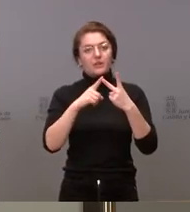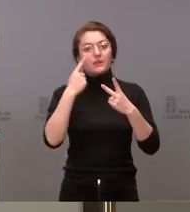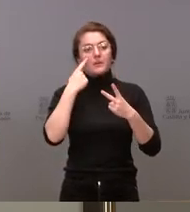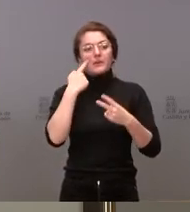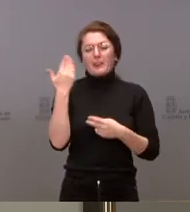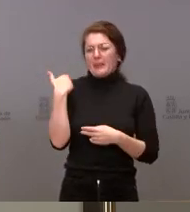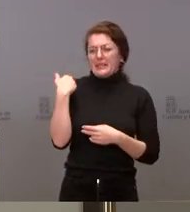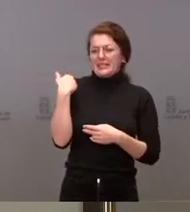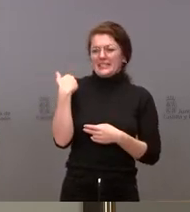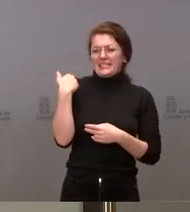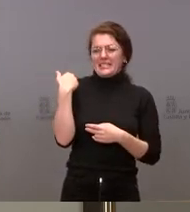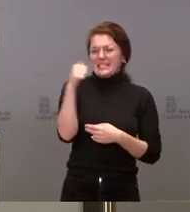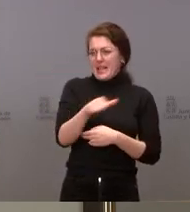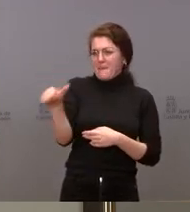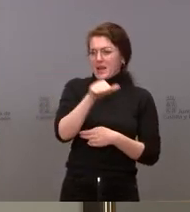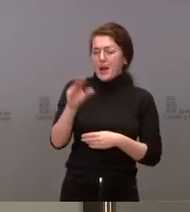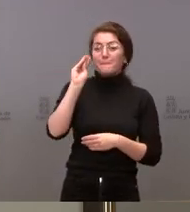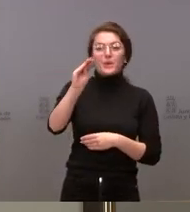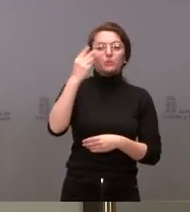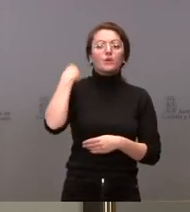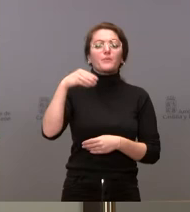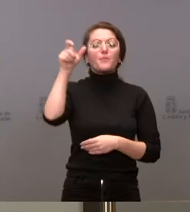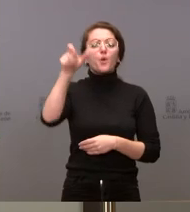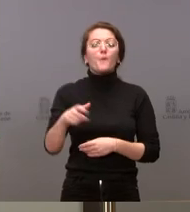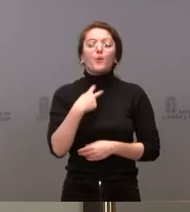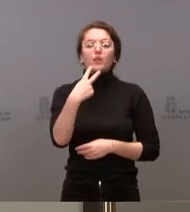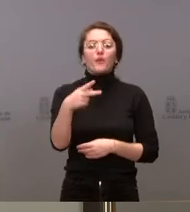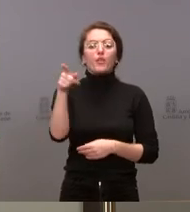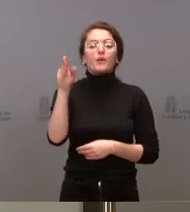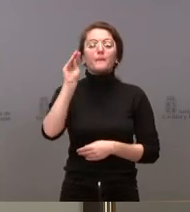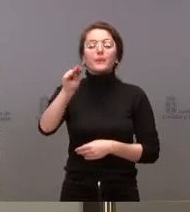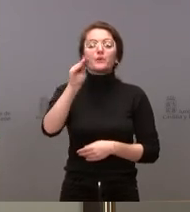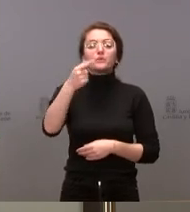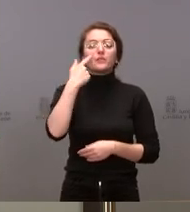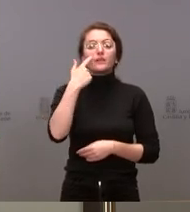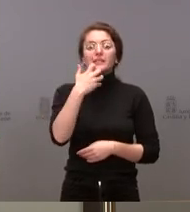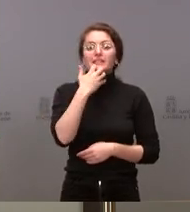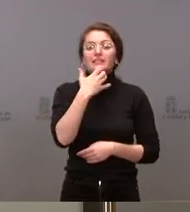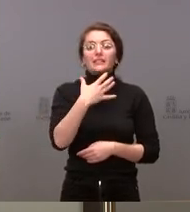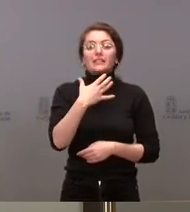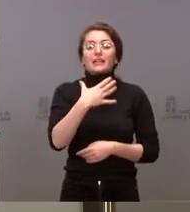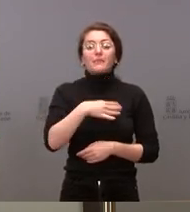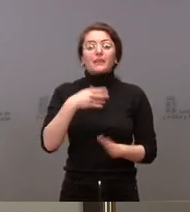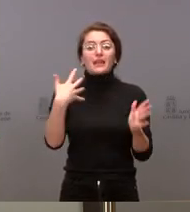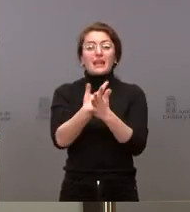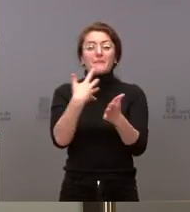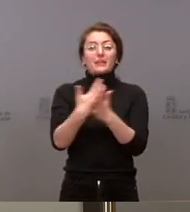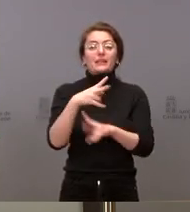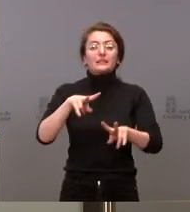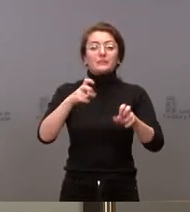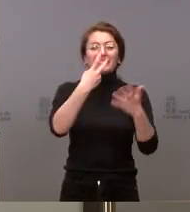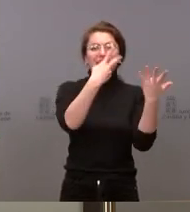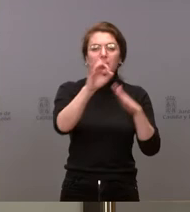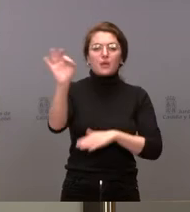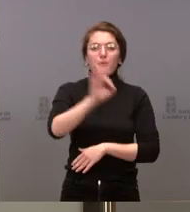de semanas yo le pregunté al portavoz por qué me explicase en qué consistía el 70 por ciento de medidas adoptadas de